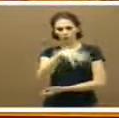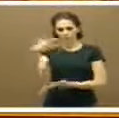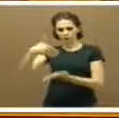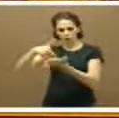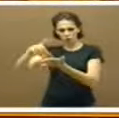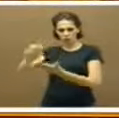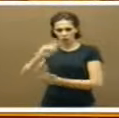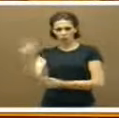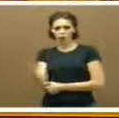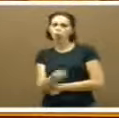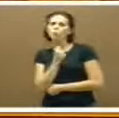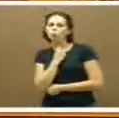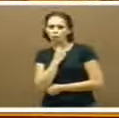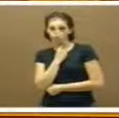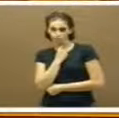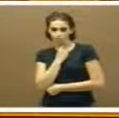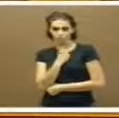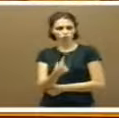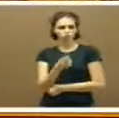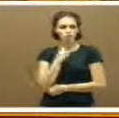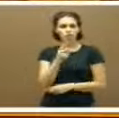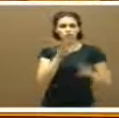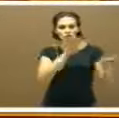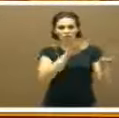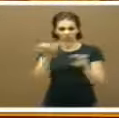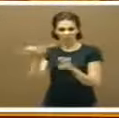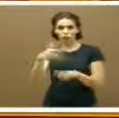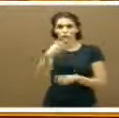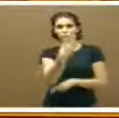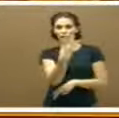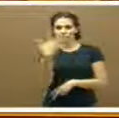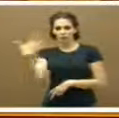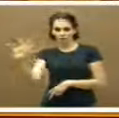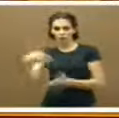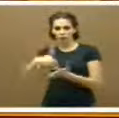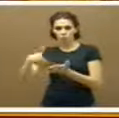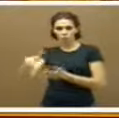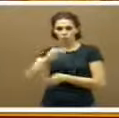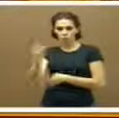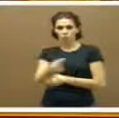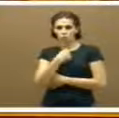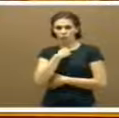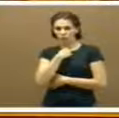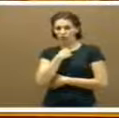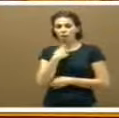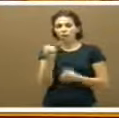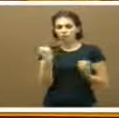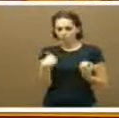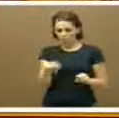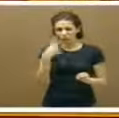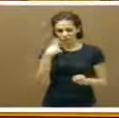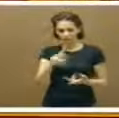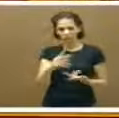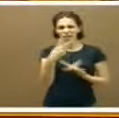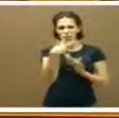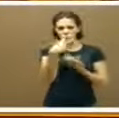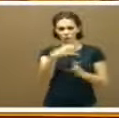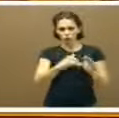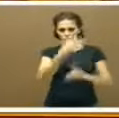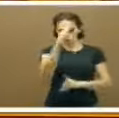ejercicio anterior. 745 millones no han ingresado ustedes, a pesar de subir los impuestos. No han